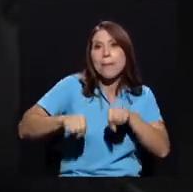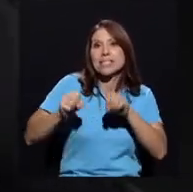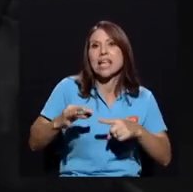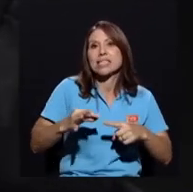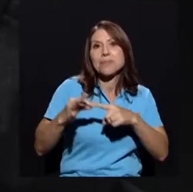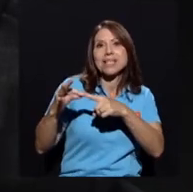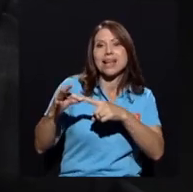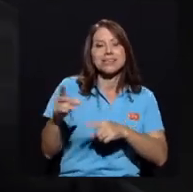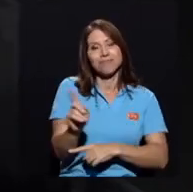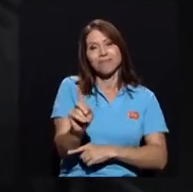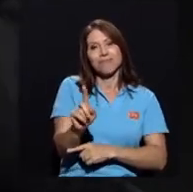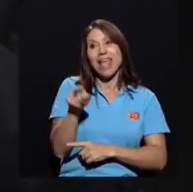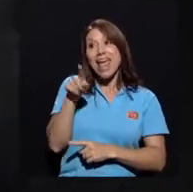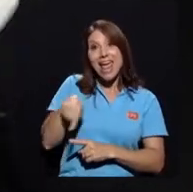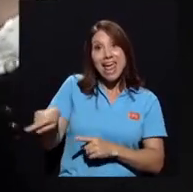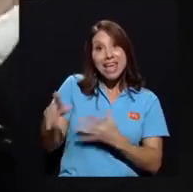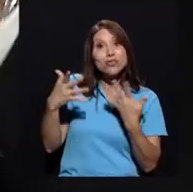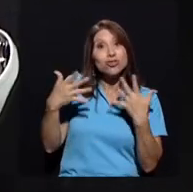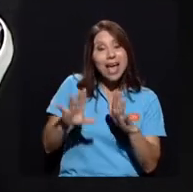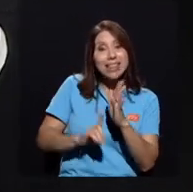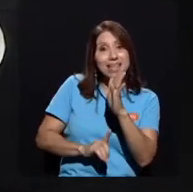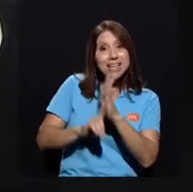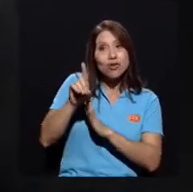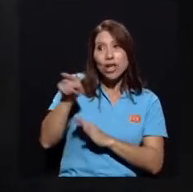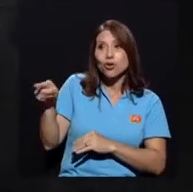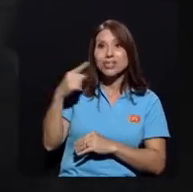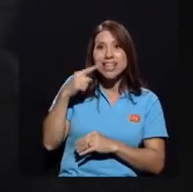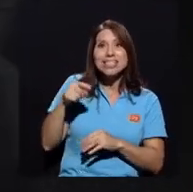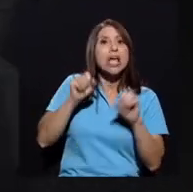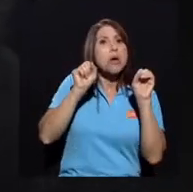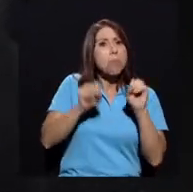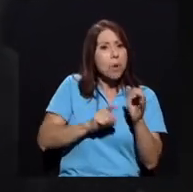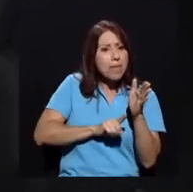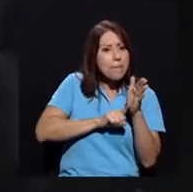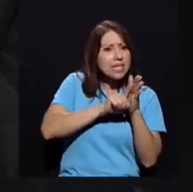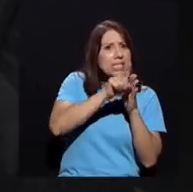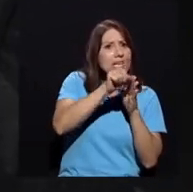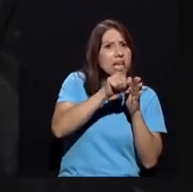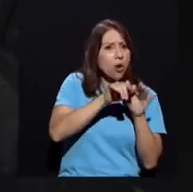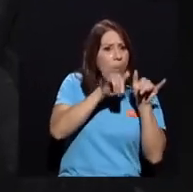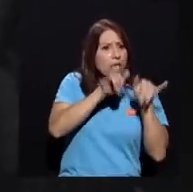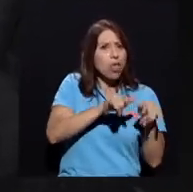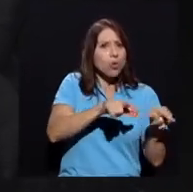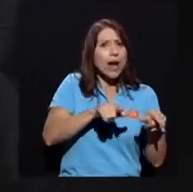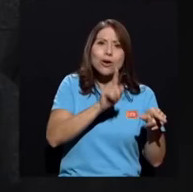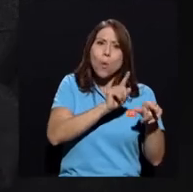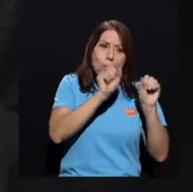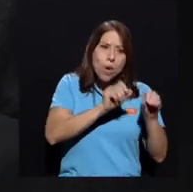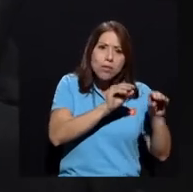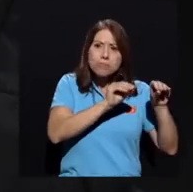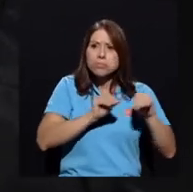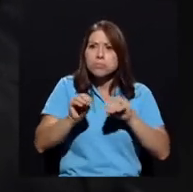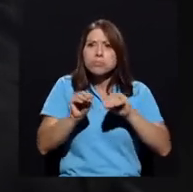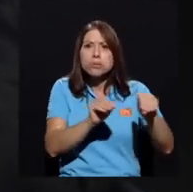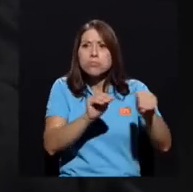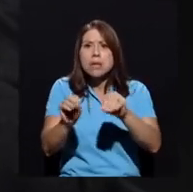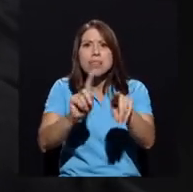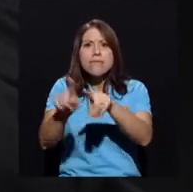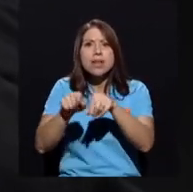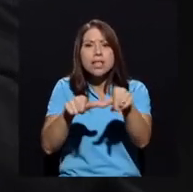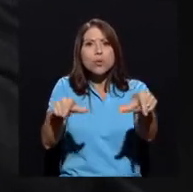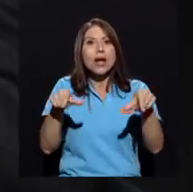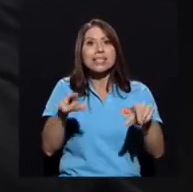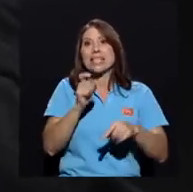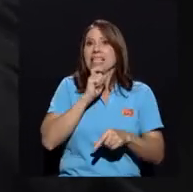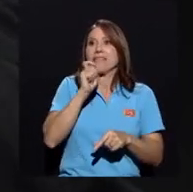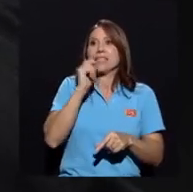desarrollado, uno, claramente lo que usted dice, sistemas móviles de misiles, que hace que sea muy difícil el contraataque. Este último